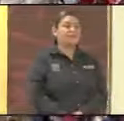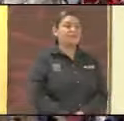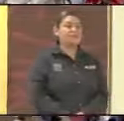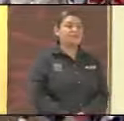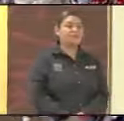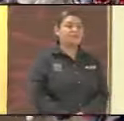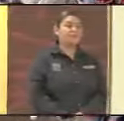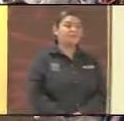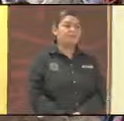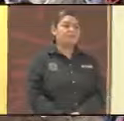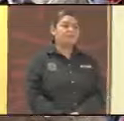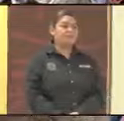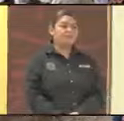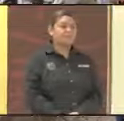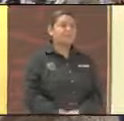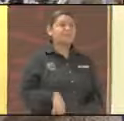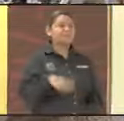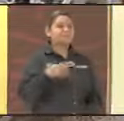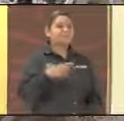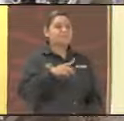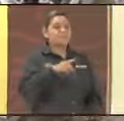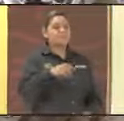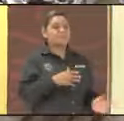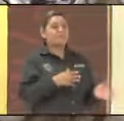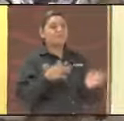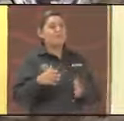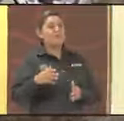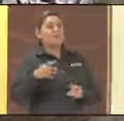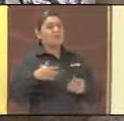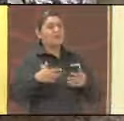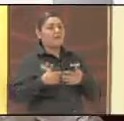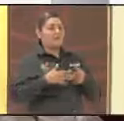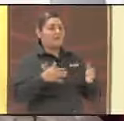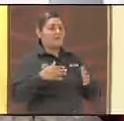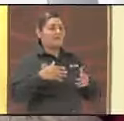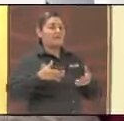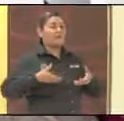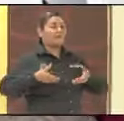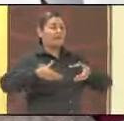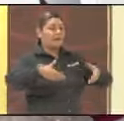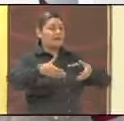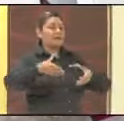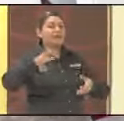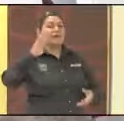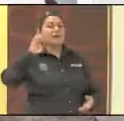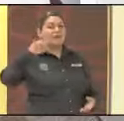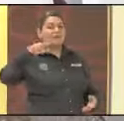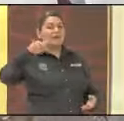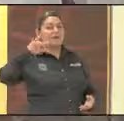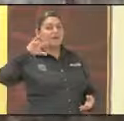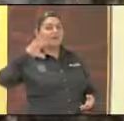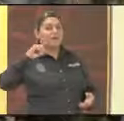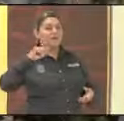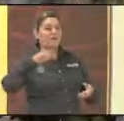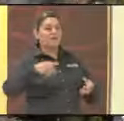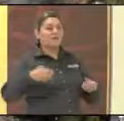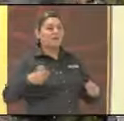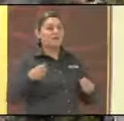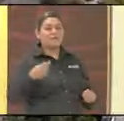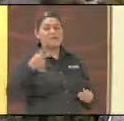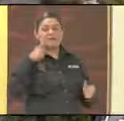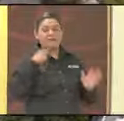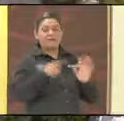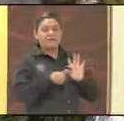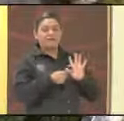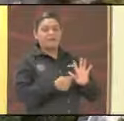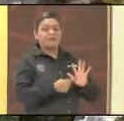Pues también después nos fuimos a inaugurar de concreto hidráulico y alumbrado de la calle Benito Juárez, del ejido Francisco y Madero. Muy contentos por